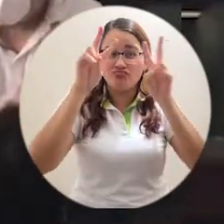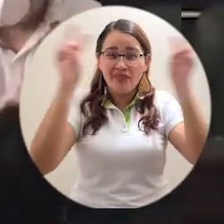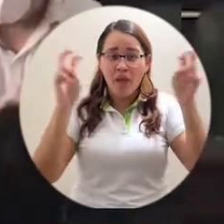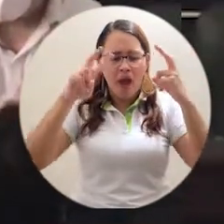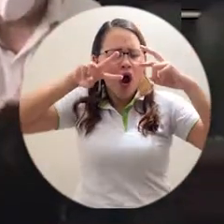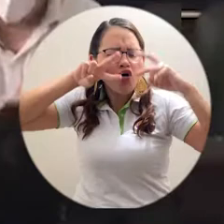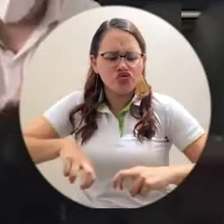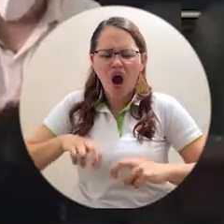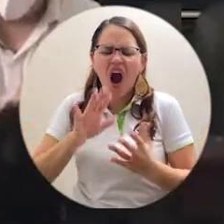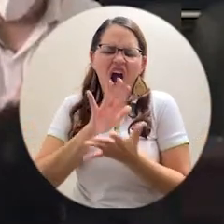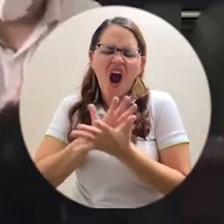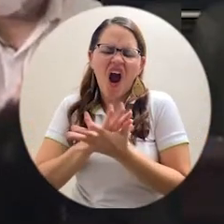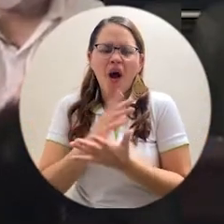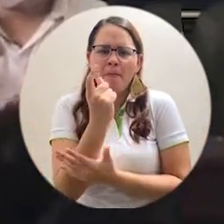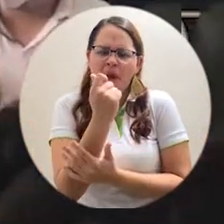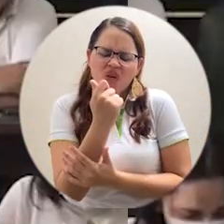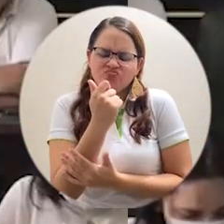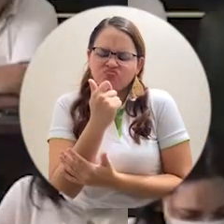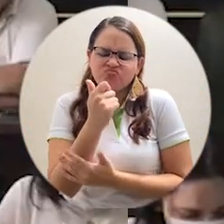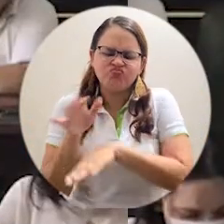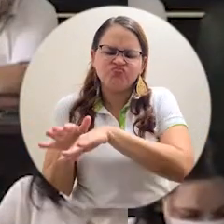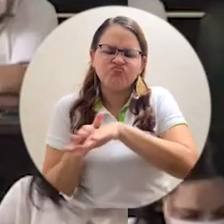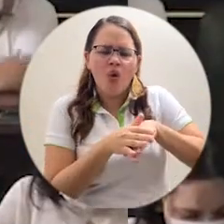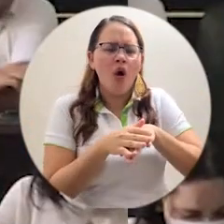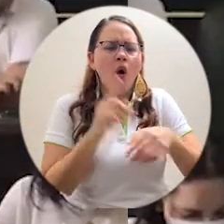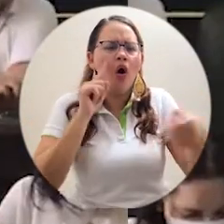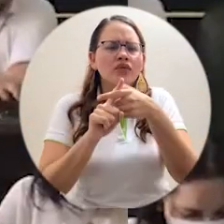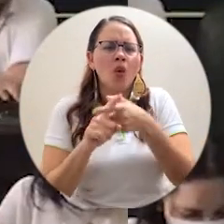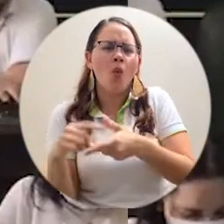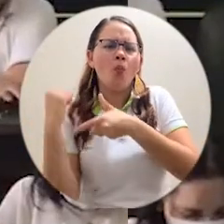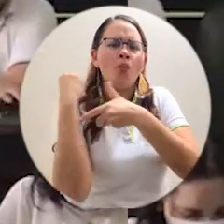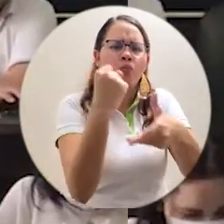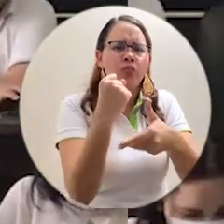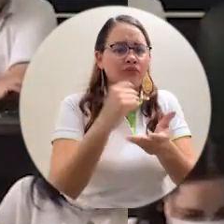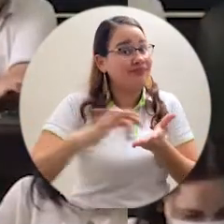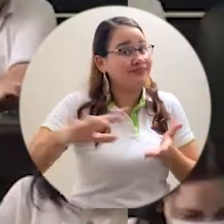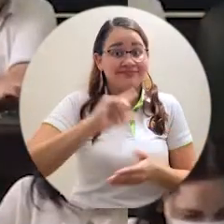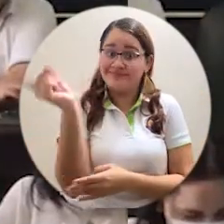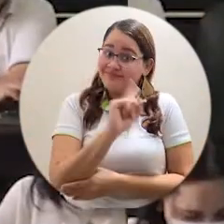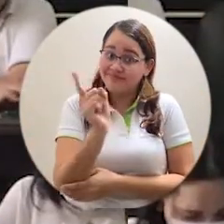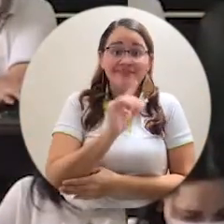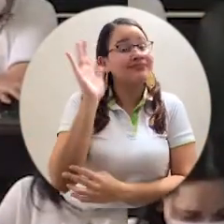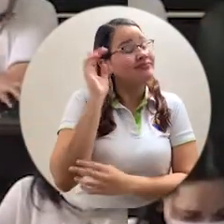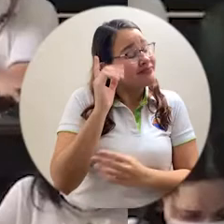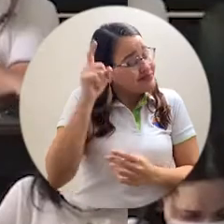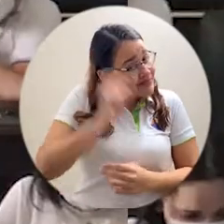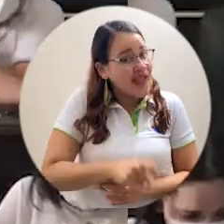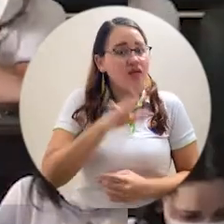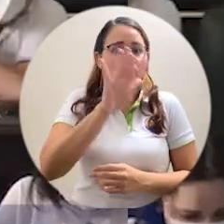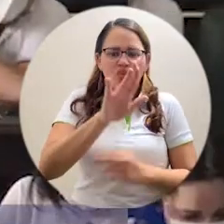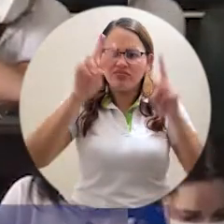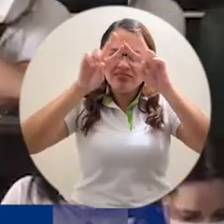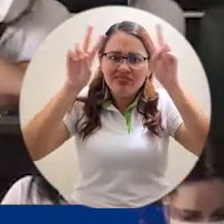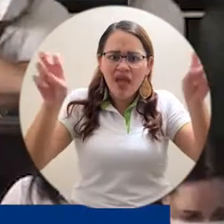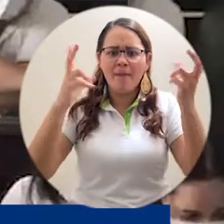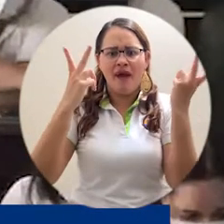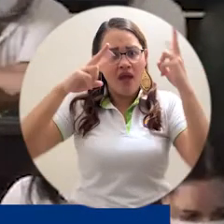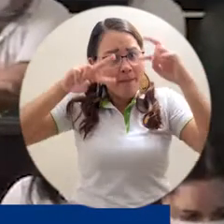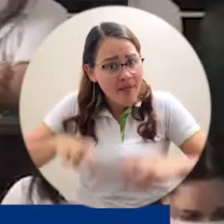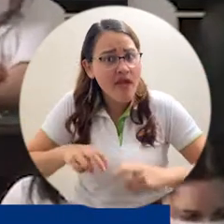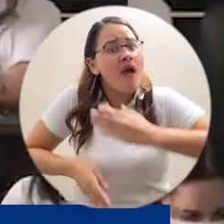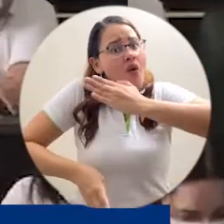una universidad. Eso está claro. Si nosotros recortamos esos recursos de ciencia y tecnología,